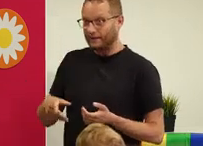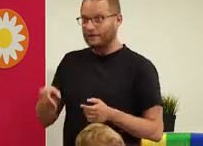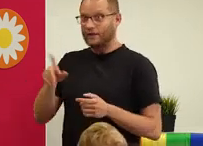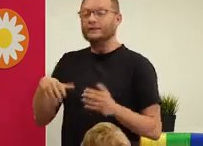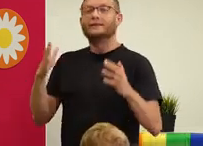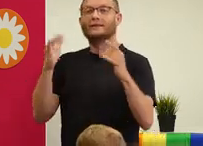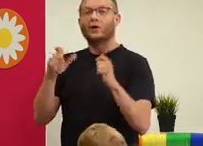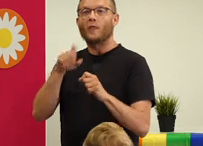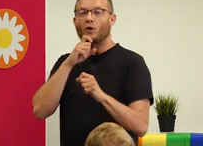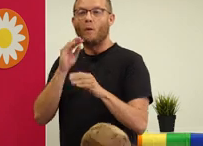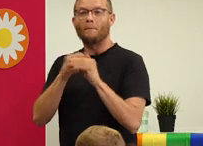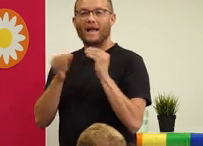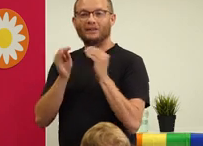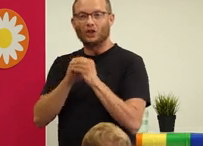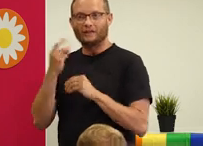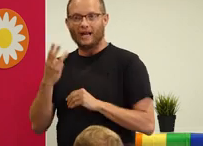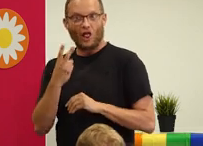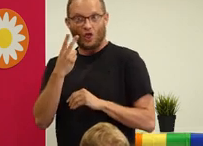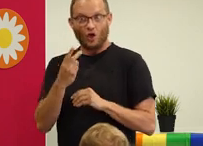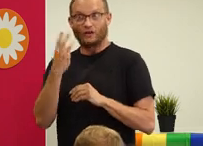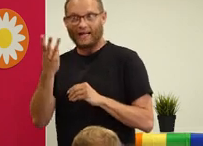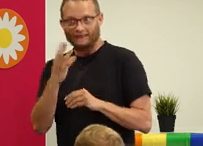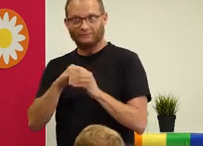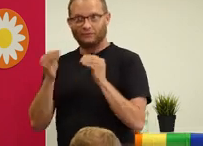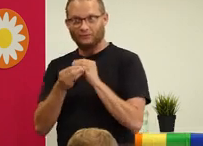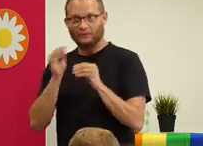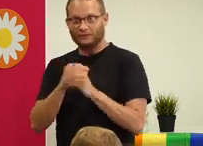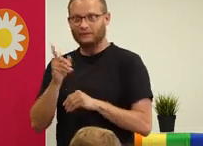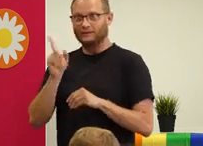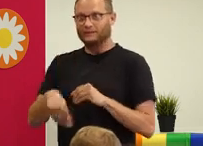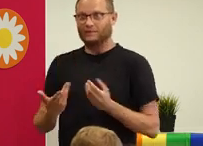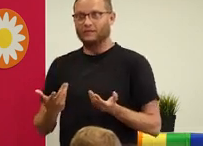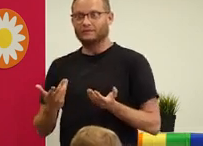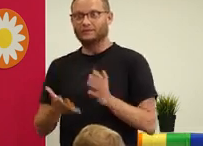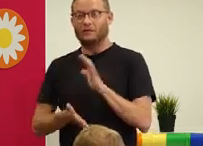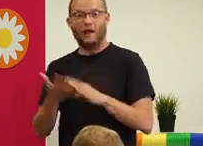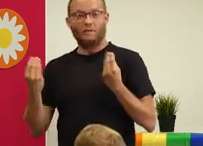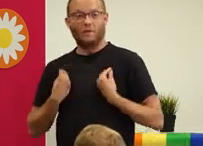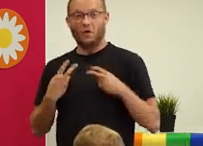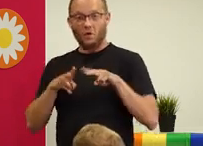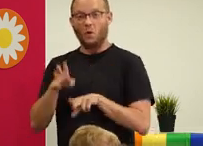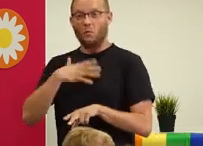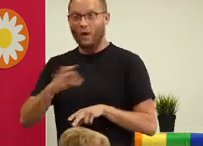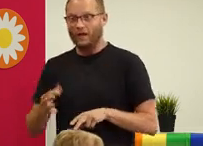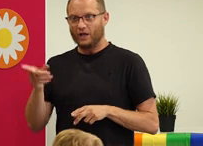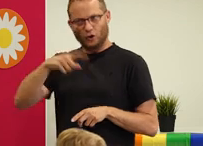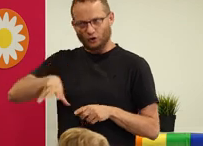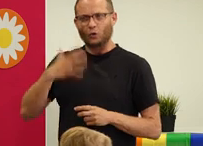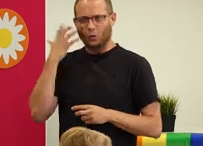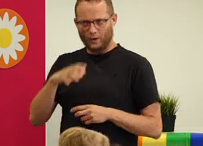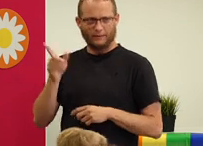saludan con 3 besos, ni 2, o sea, 3, y se llaman Habibi entre ellos, o sea, somos muy